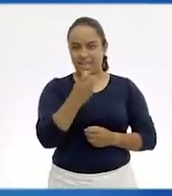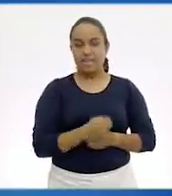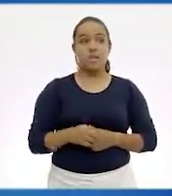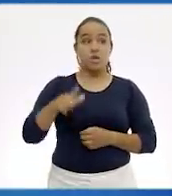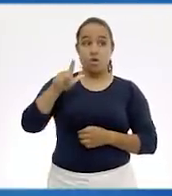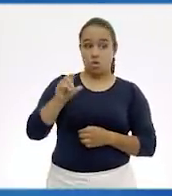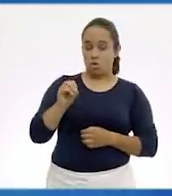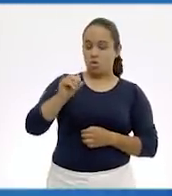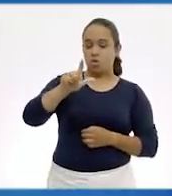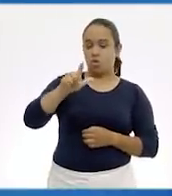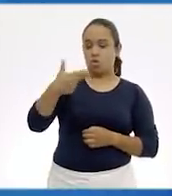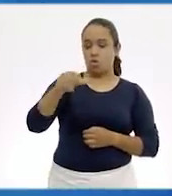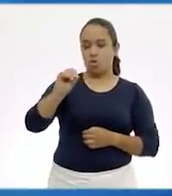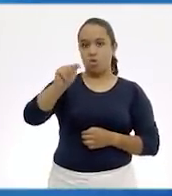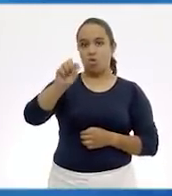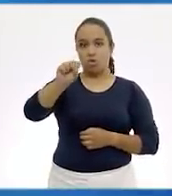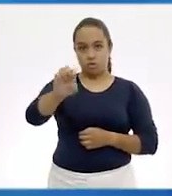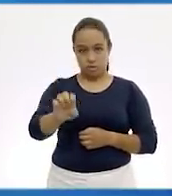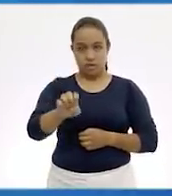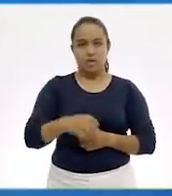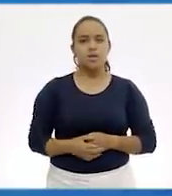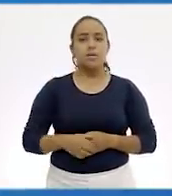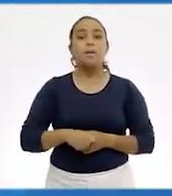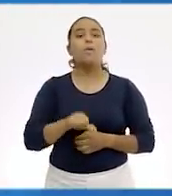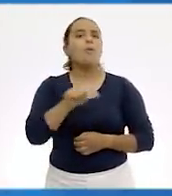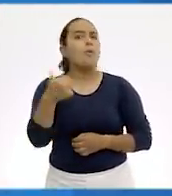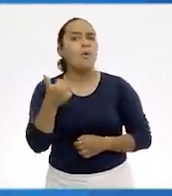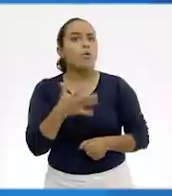Lhotse. Lhotse. ¿Y cuál otra?